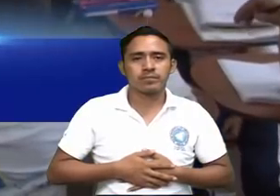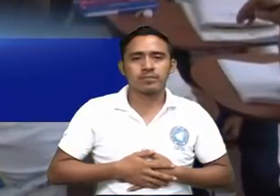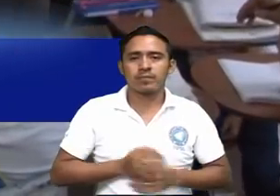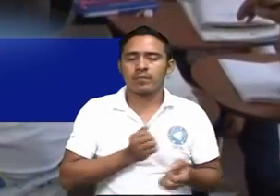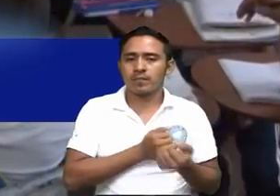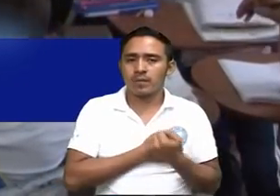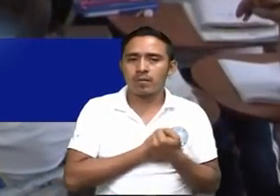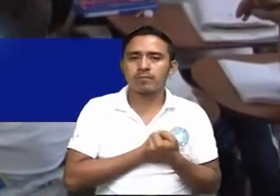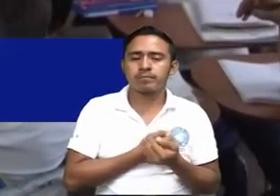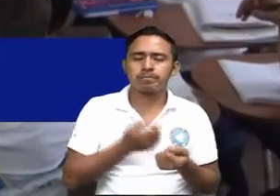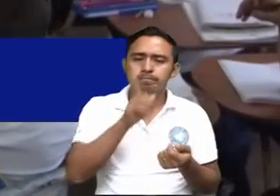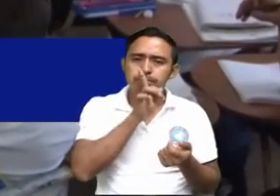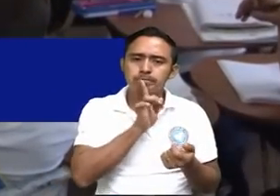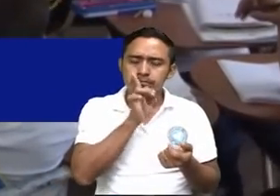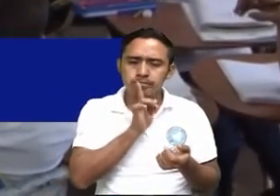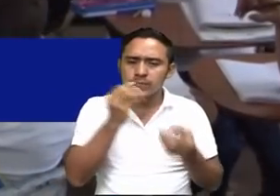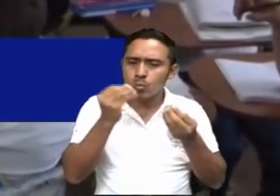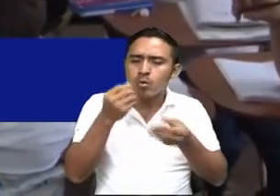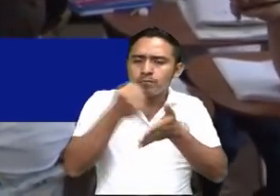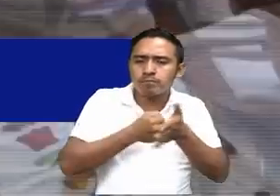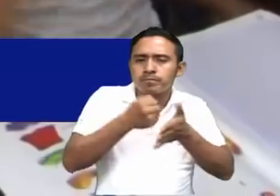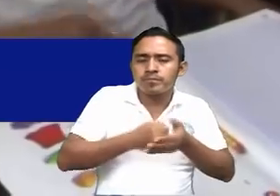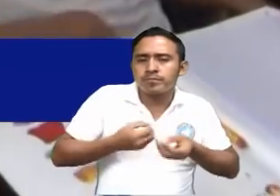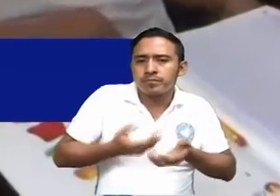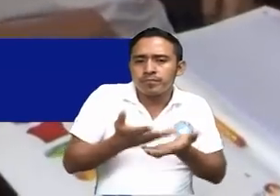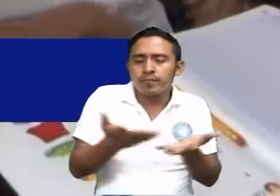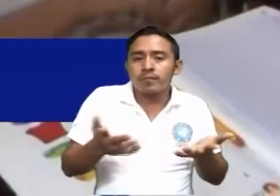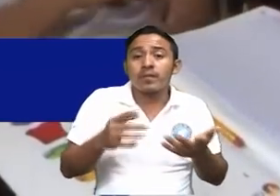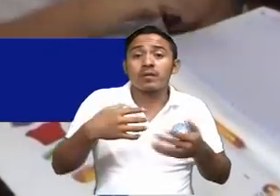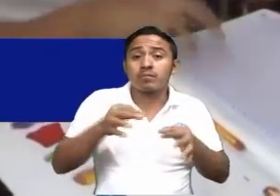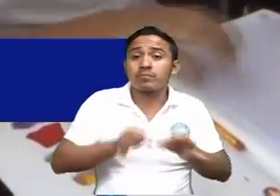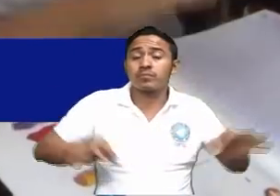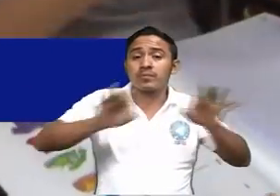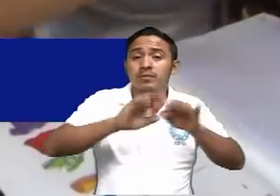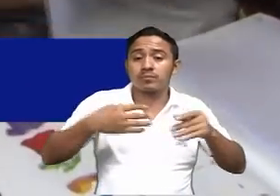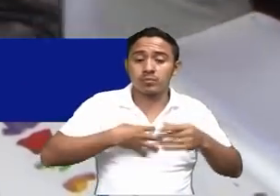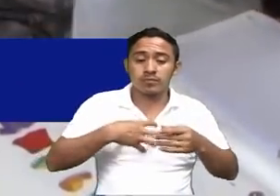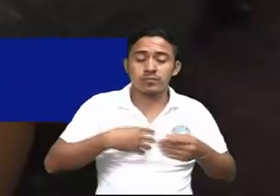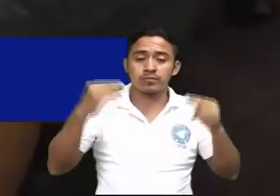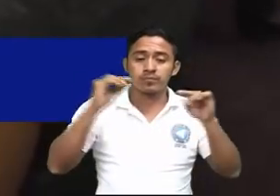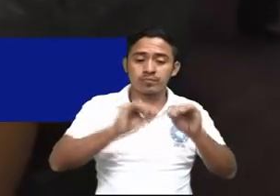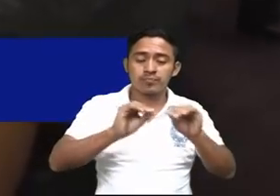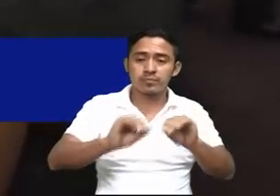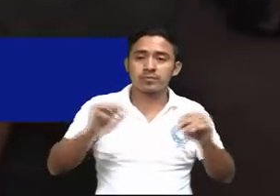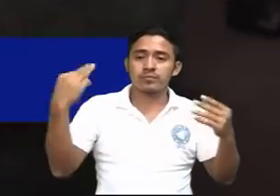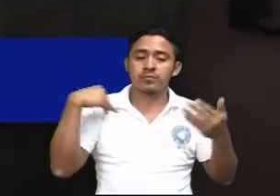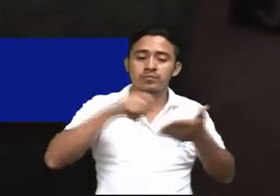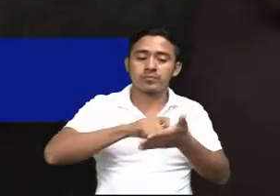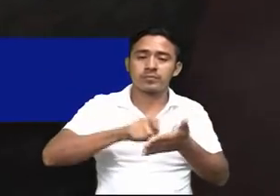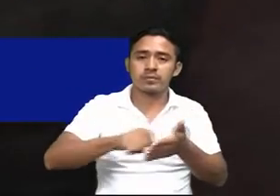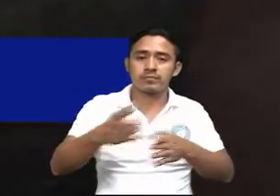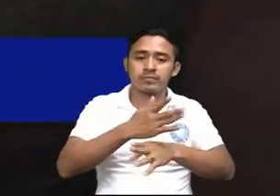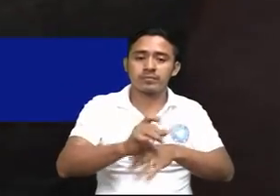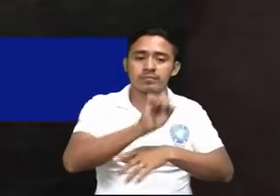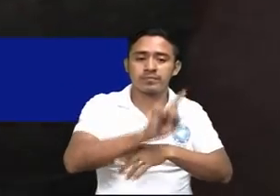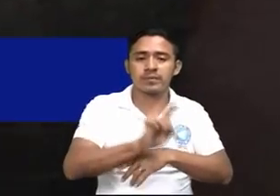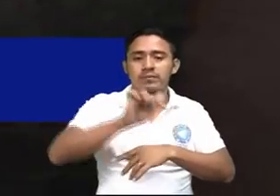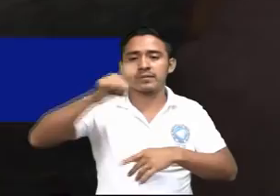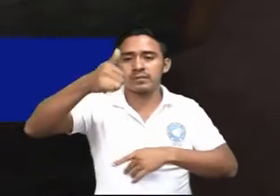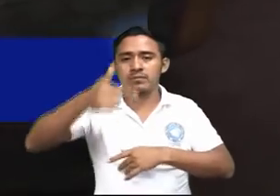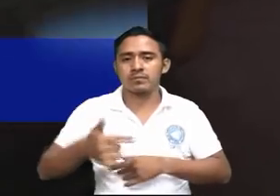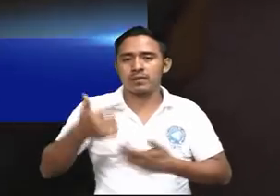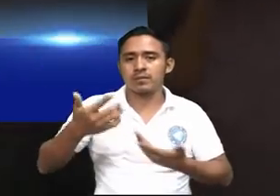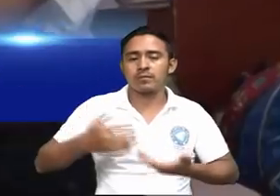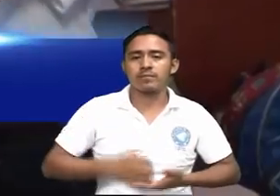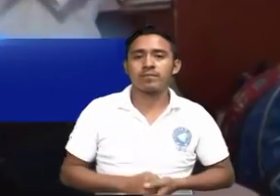Amor, paciencia y dedicación son las claves para llevar la enseñanza a niños en los primeros años de